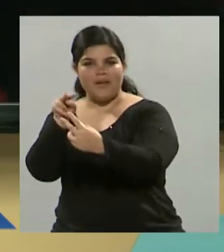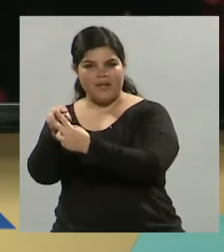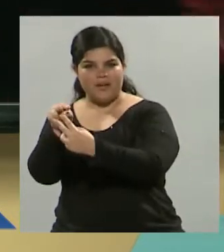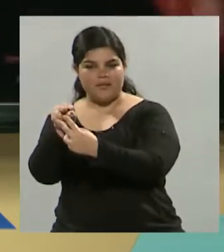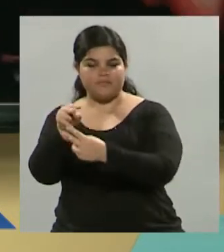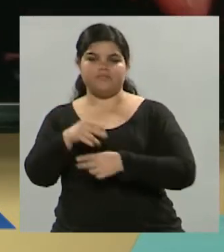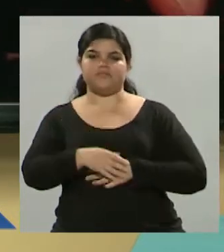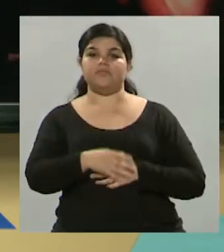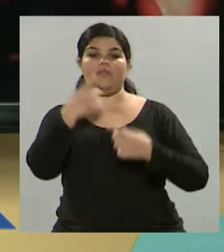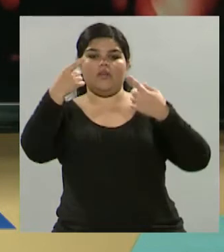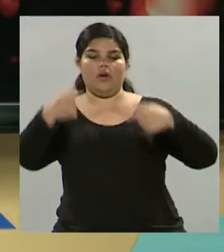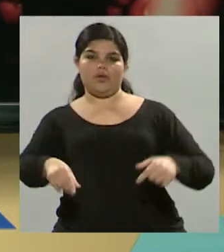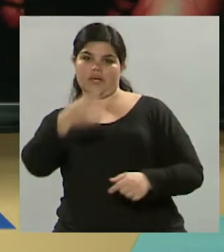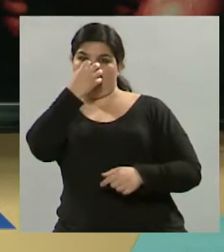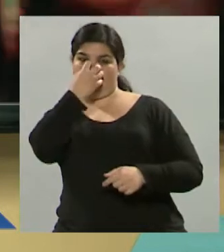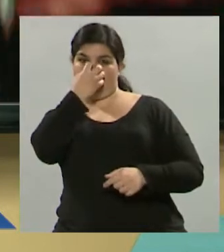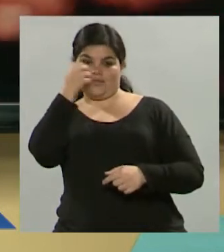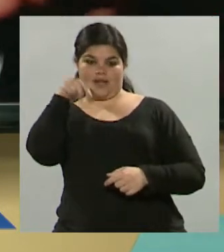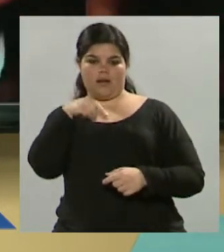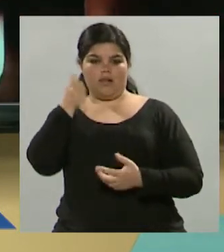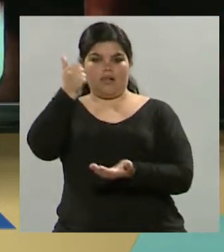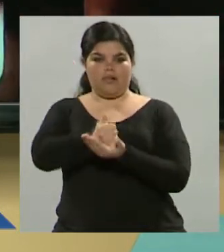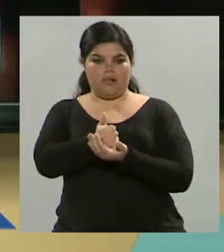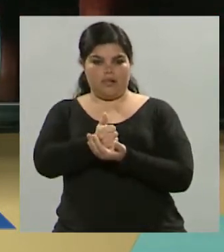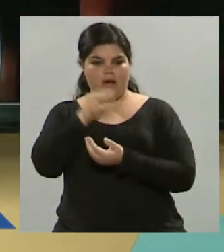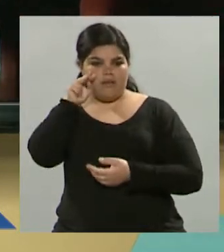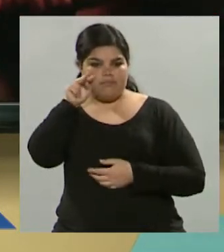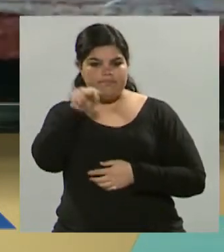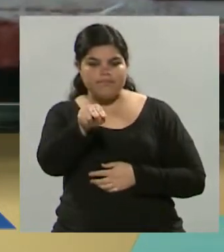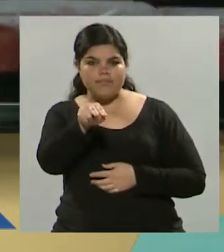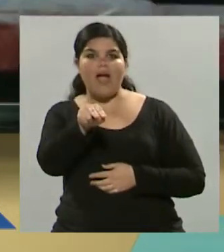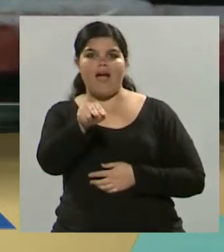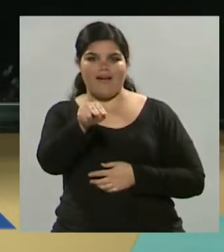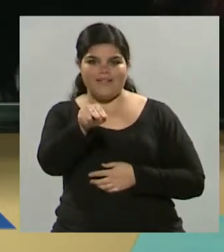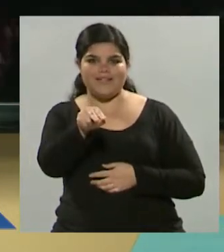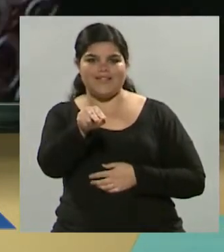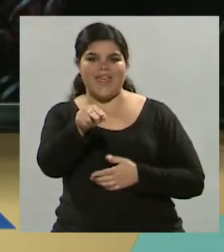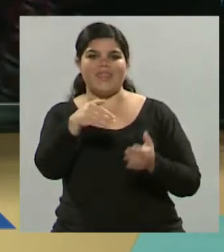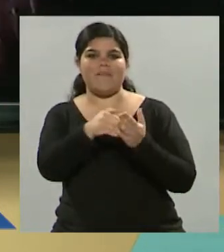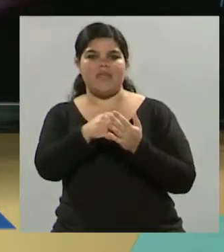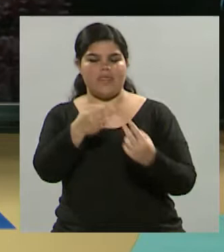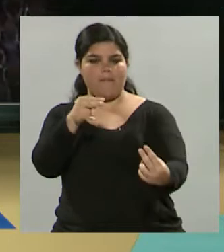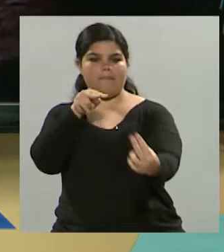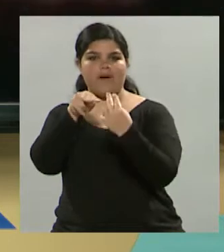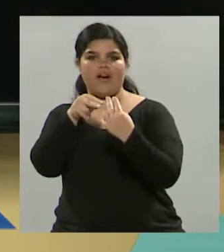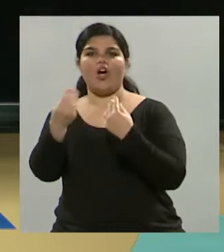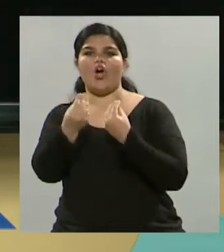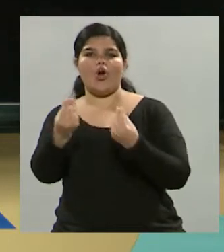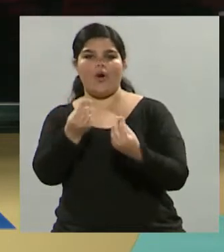le pase a las payasas estando ahí va a cambiar cuando la gente que está enfrente mirando eso cambie.